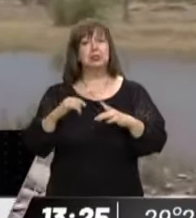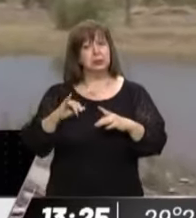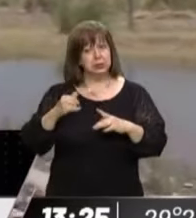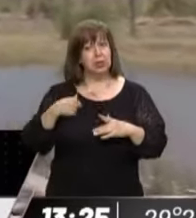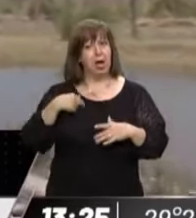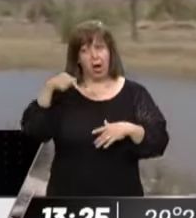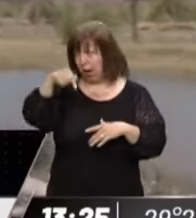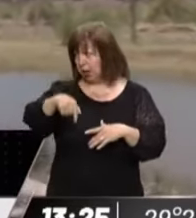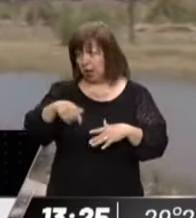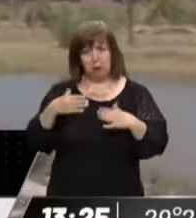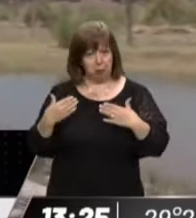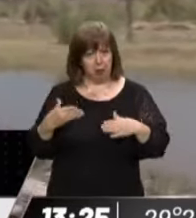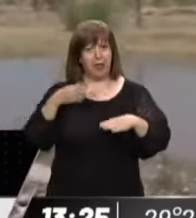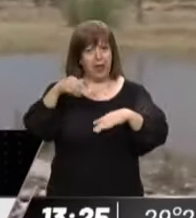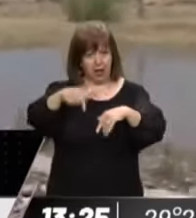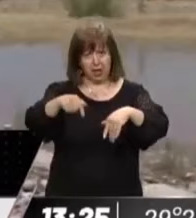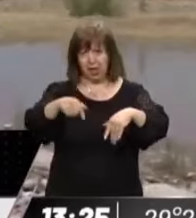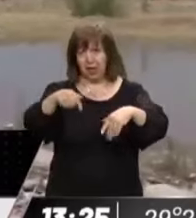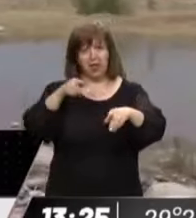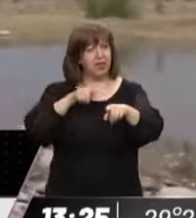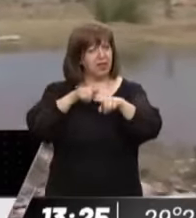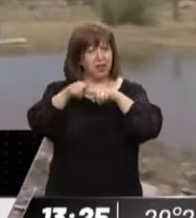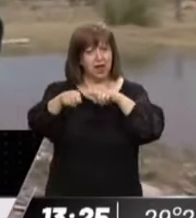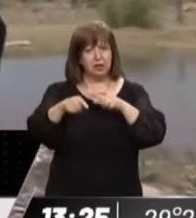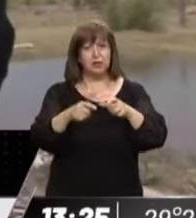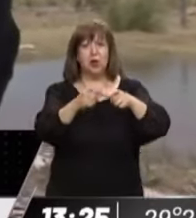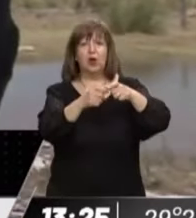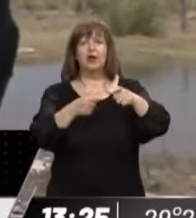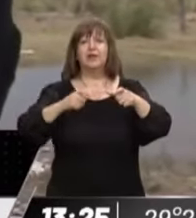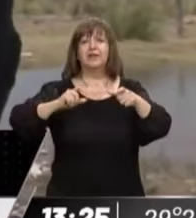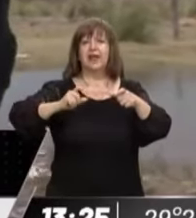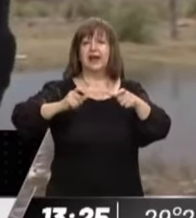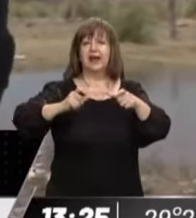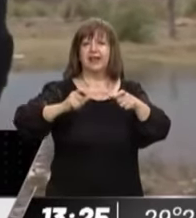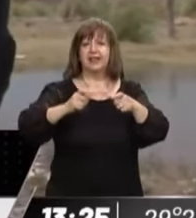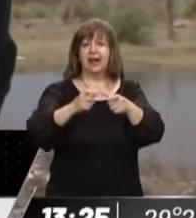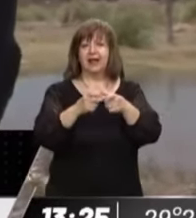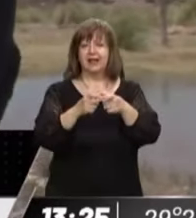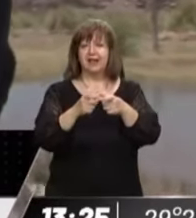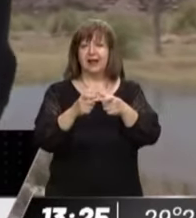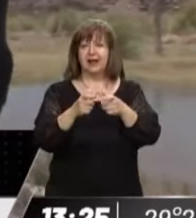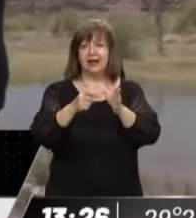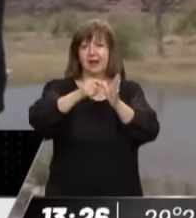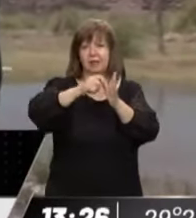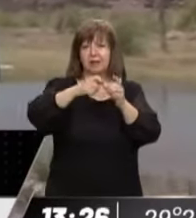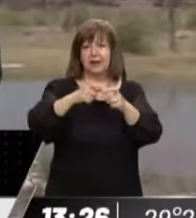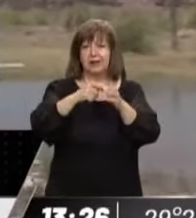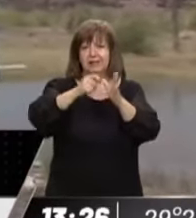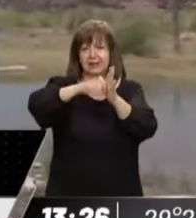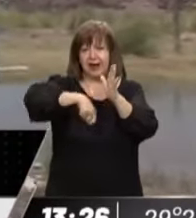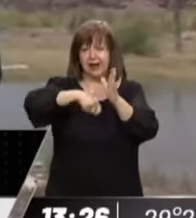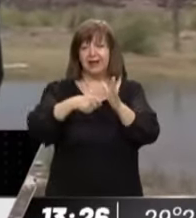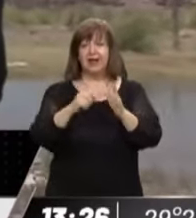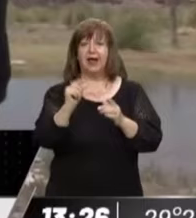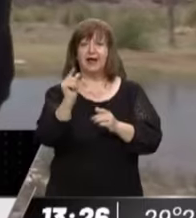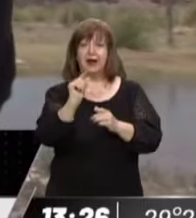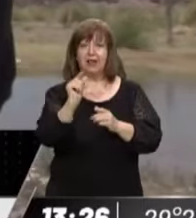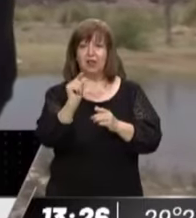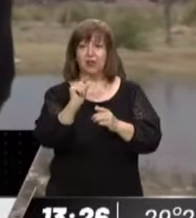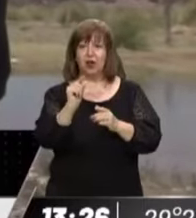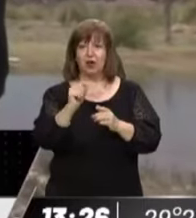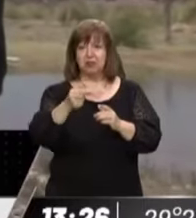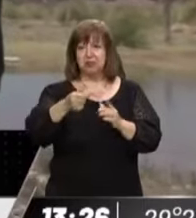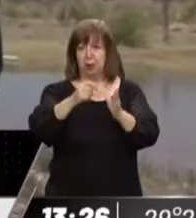Crédito acá presencial pueden sacar también la entrada sin problema si no venir con la entrada web de cualquiera de las de las tres maneras se puede